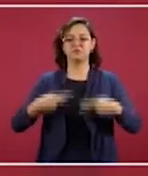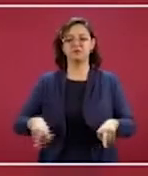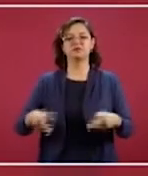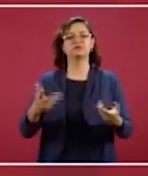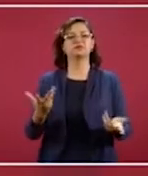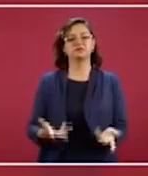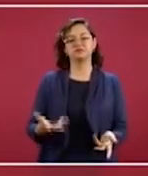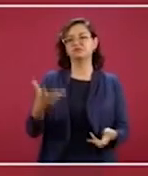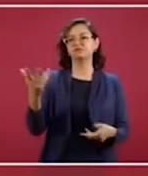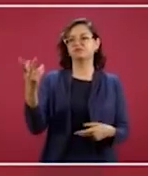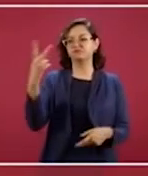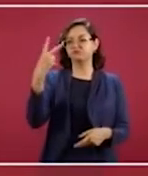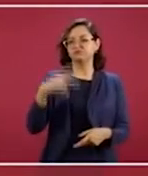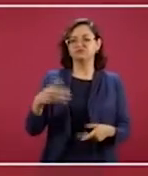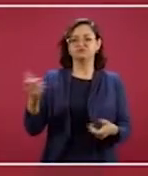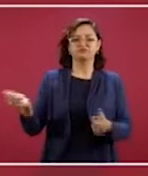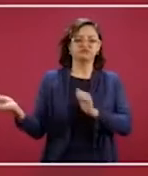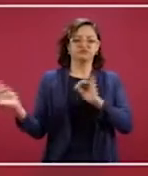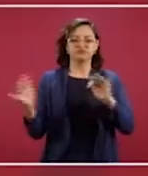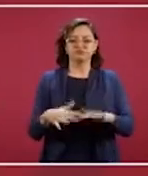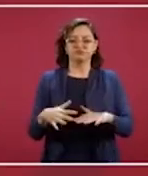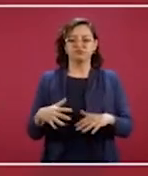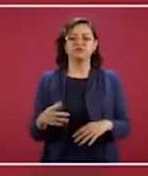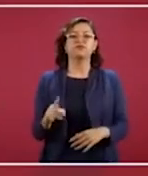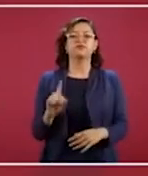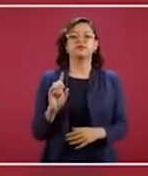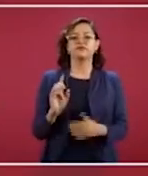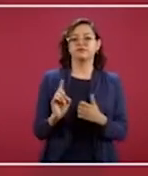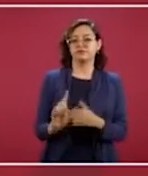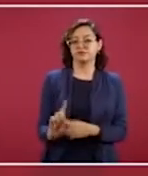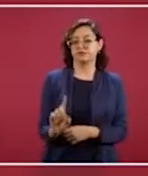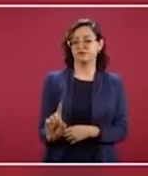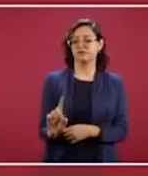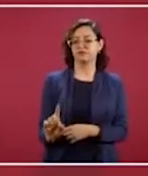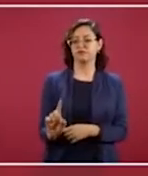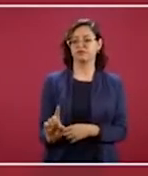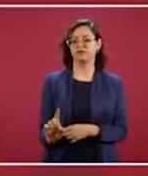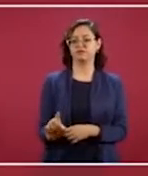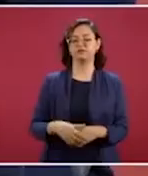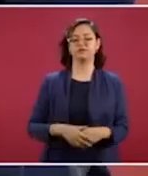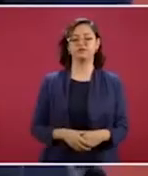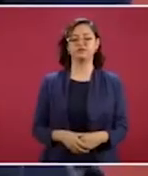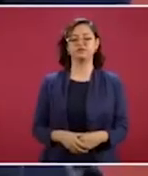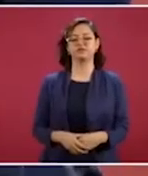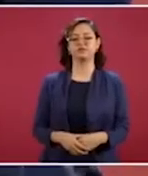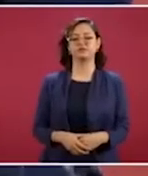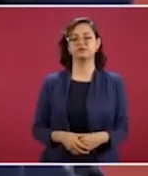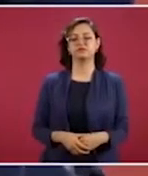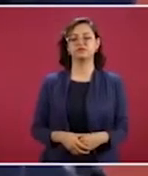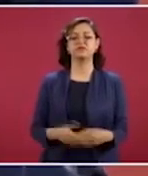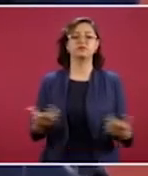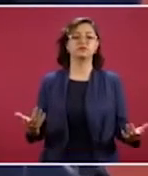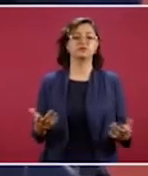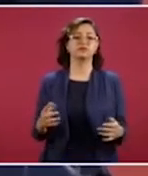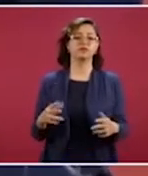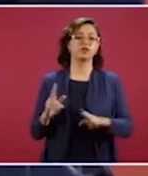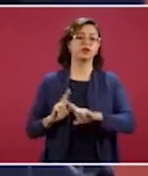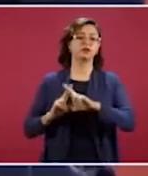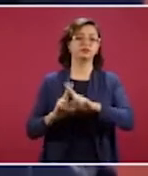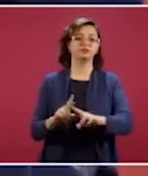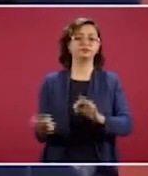para que nos acompañen el domingo vamos a cumplir un año de